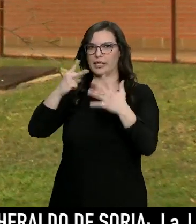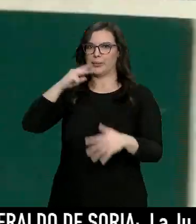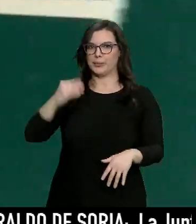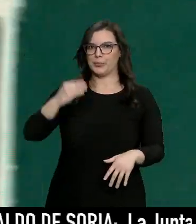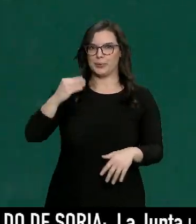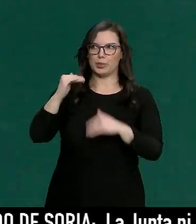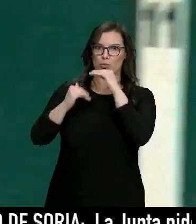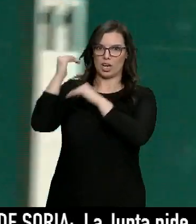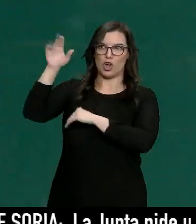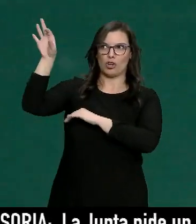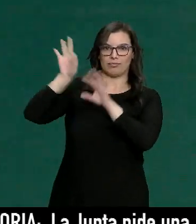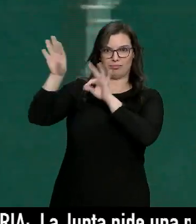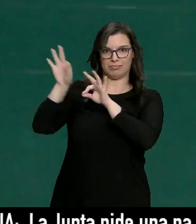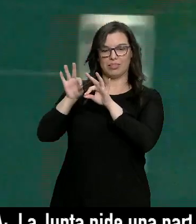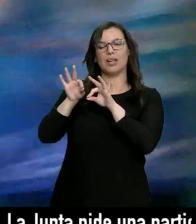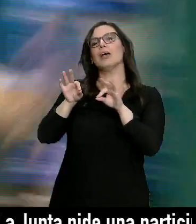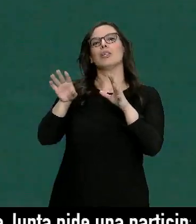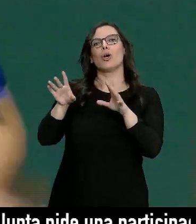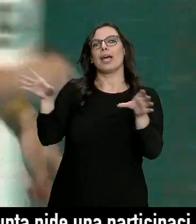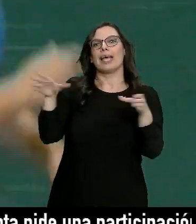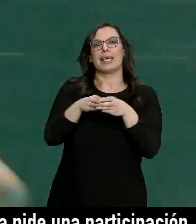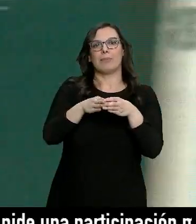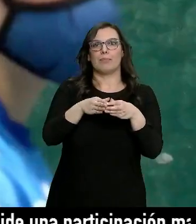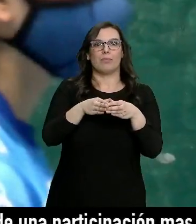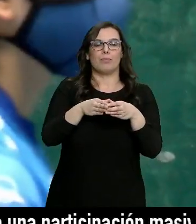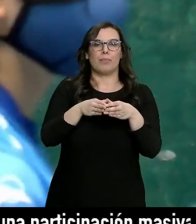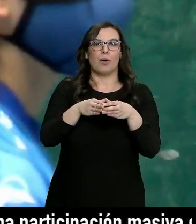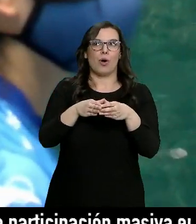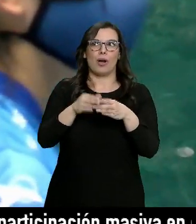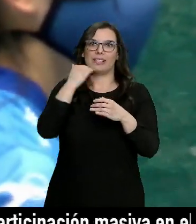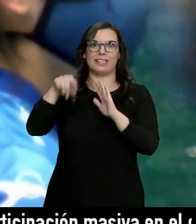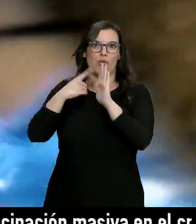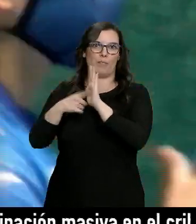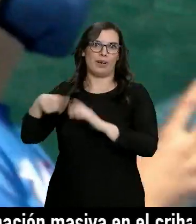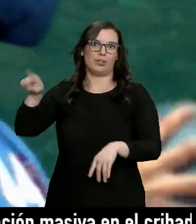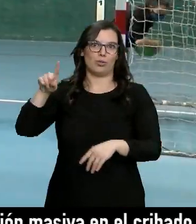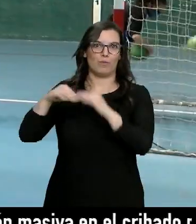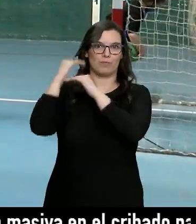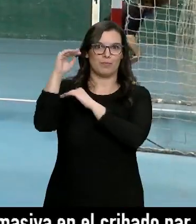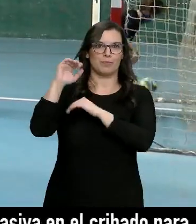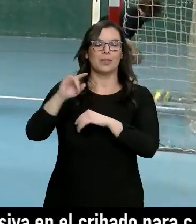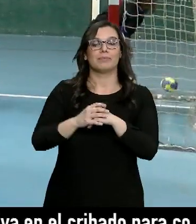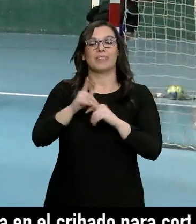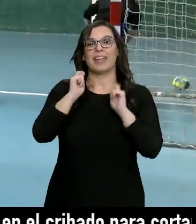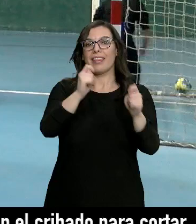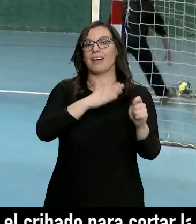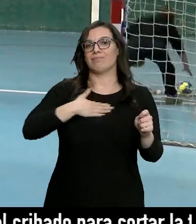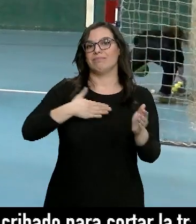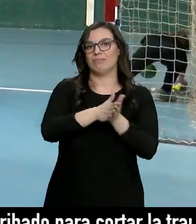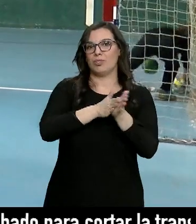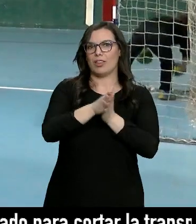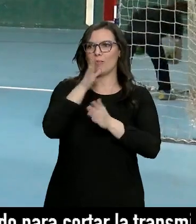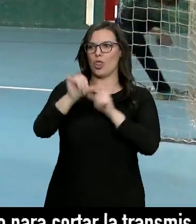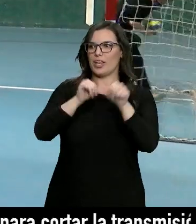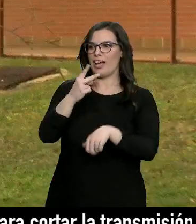de una categoría superior, entonces un equipo prácticamente de una categoría superior. Busca que este equipo sea una motivación para una plantilla que se ha llevado las 2 últimas